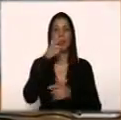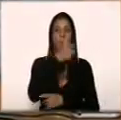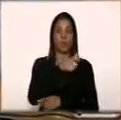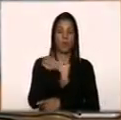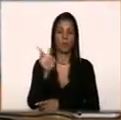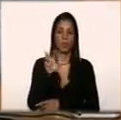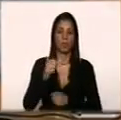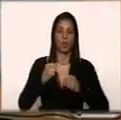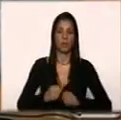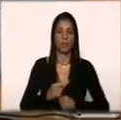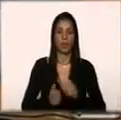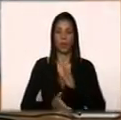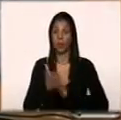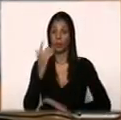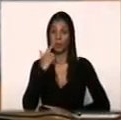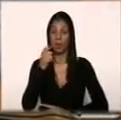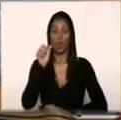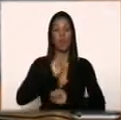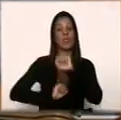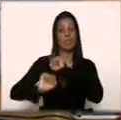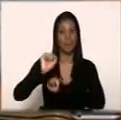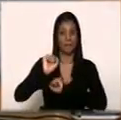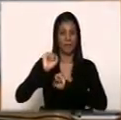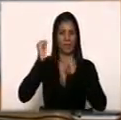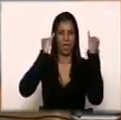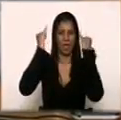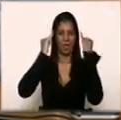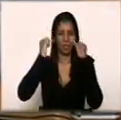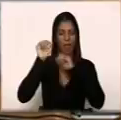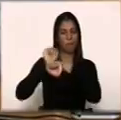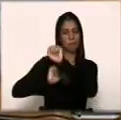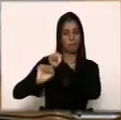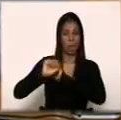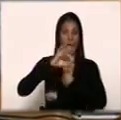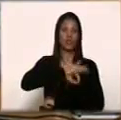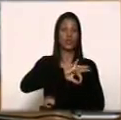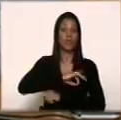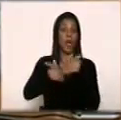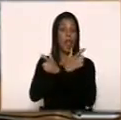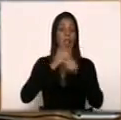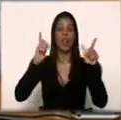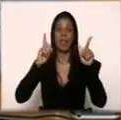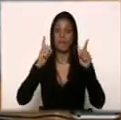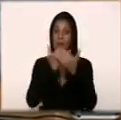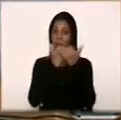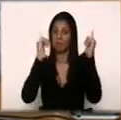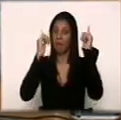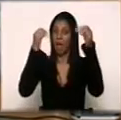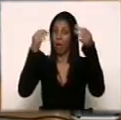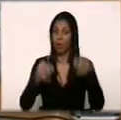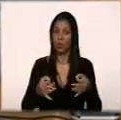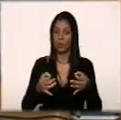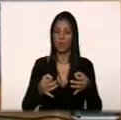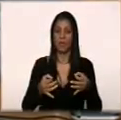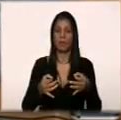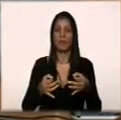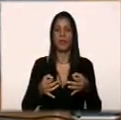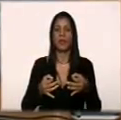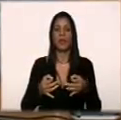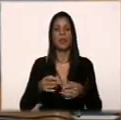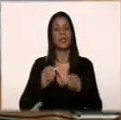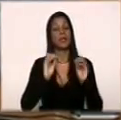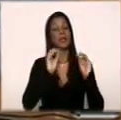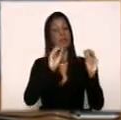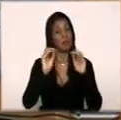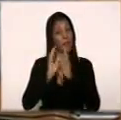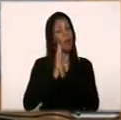y decidida salió a defender sus ideales de una sociedad libre, democrática, independiente y justa, llamando a su vez a no